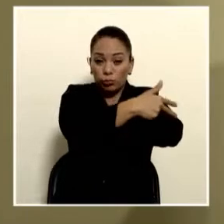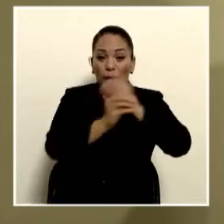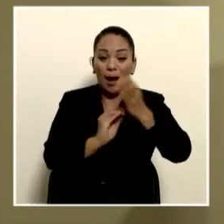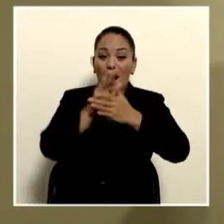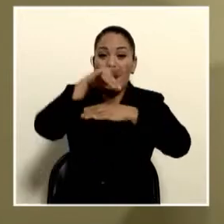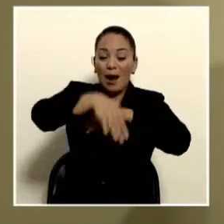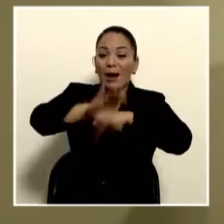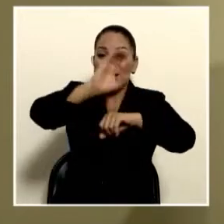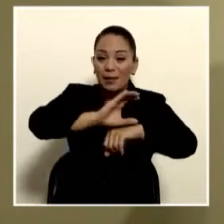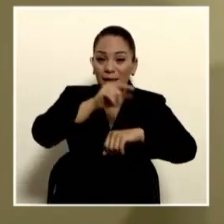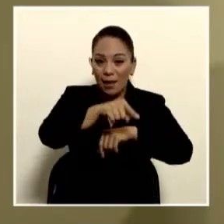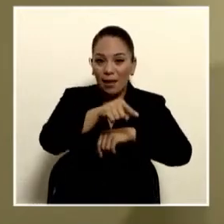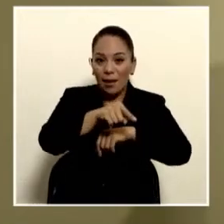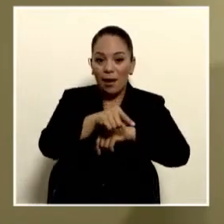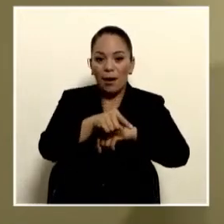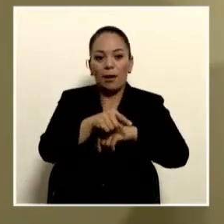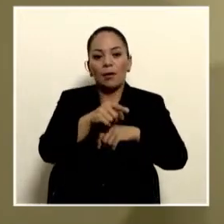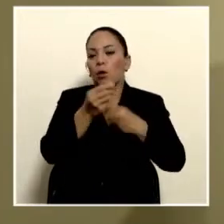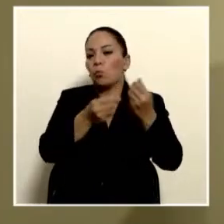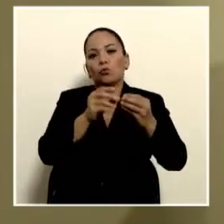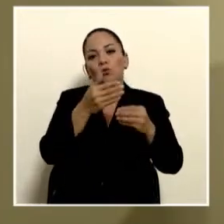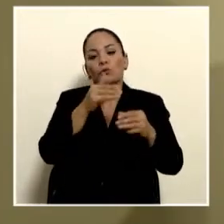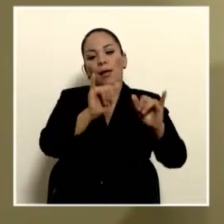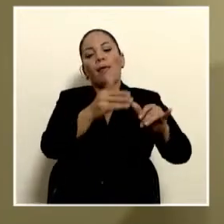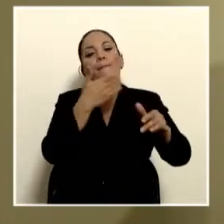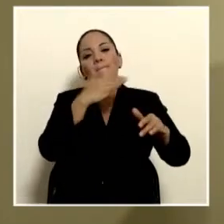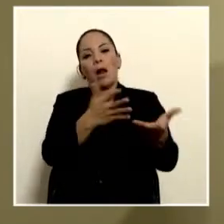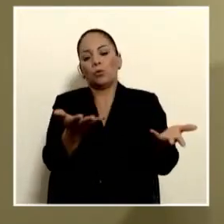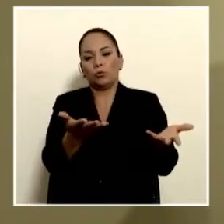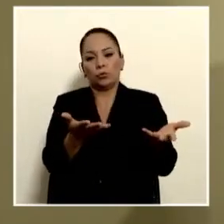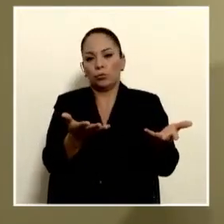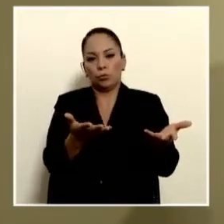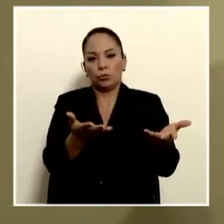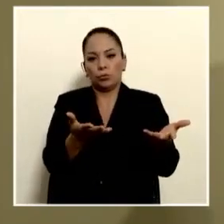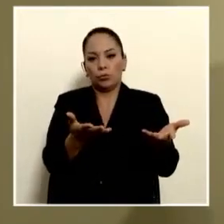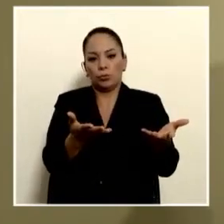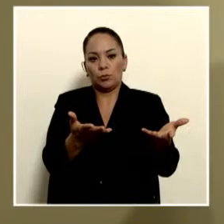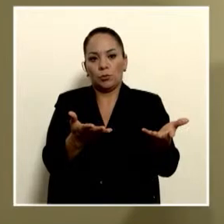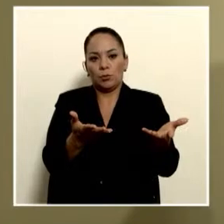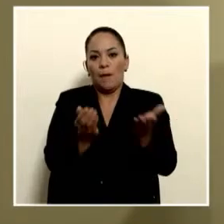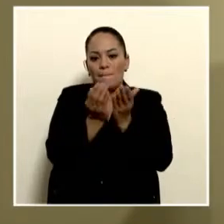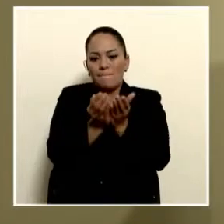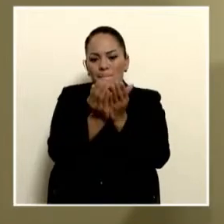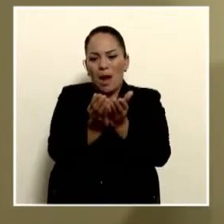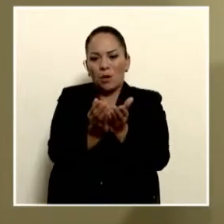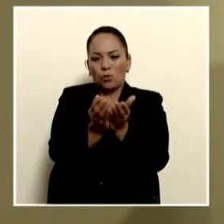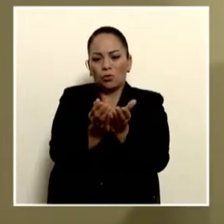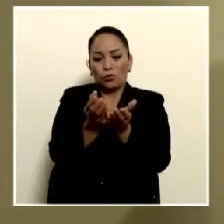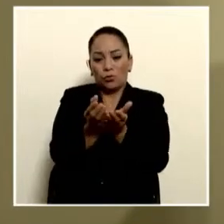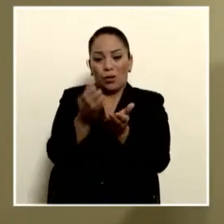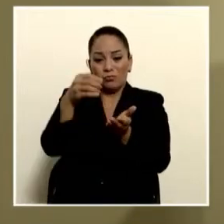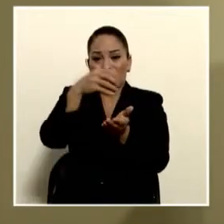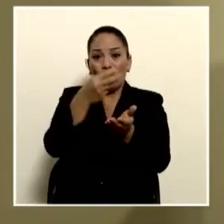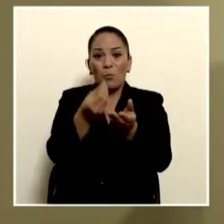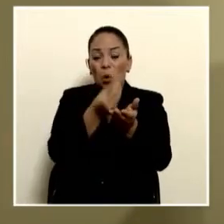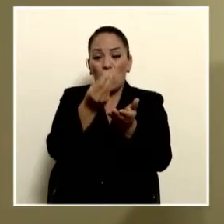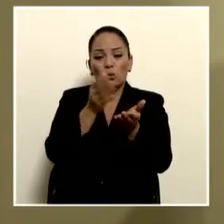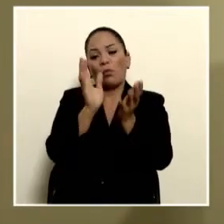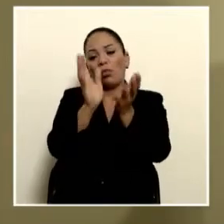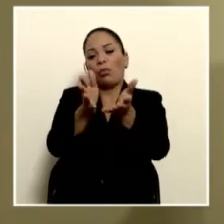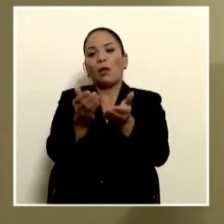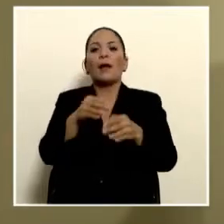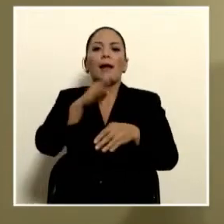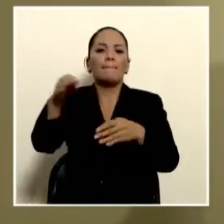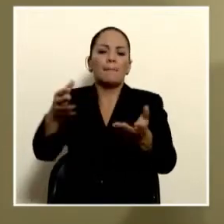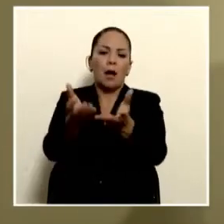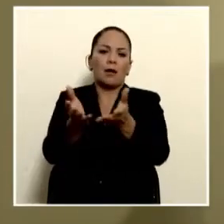nuestras exportaciones ahí y la carga no se quede en barcos en Bahía o simplemente no vienen. Ya